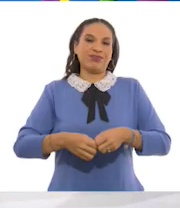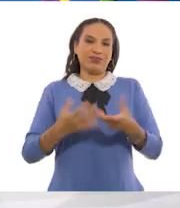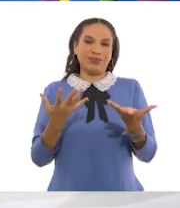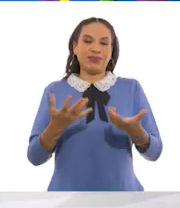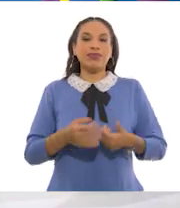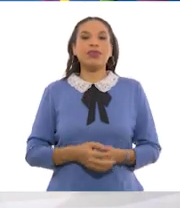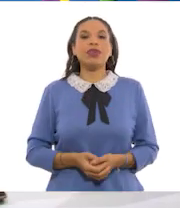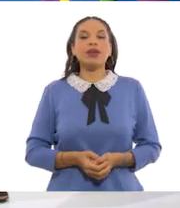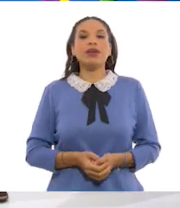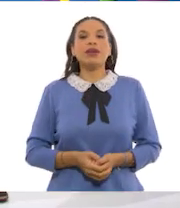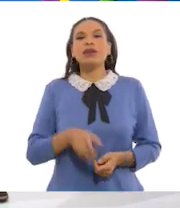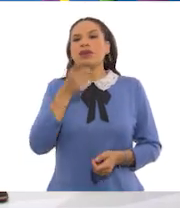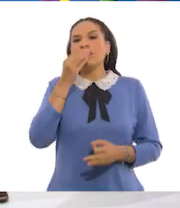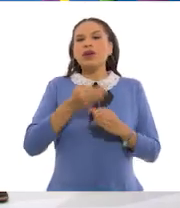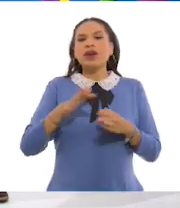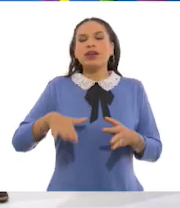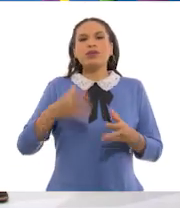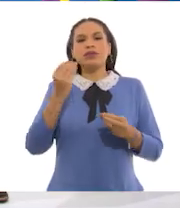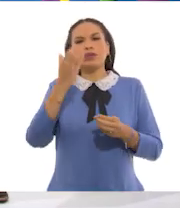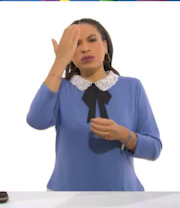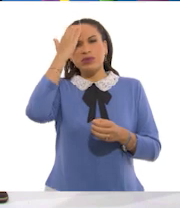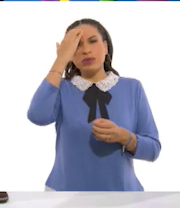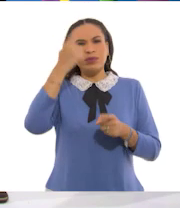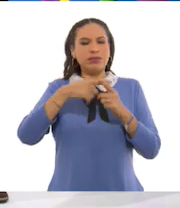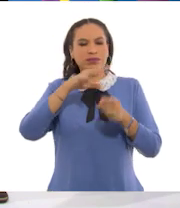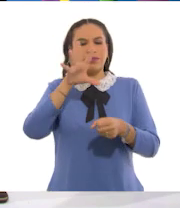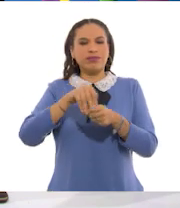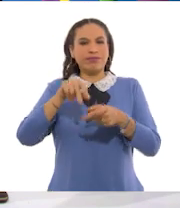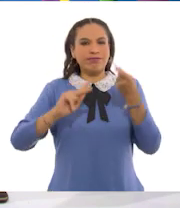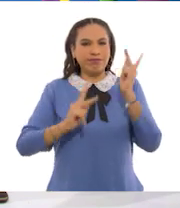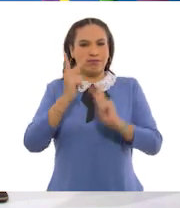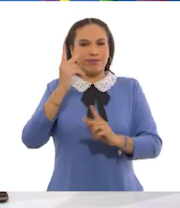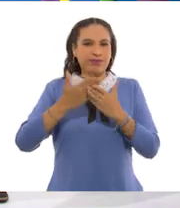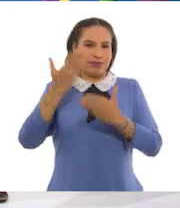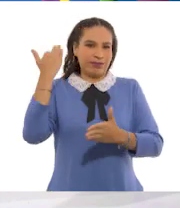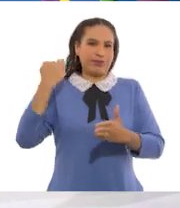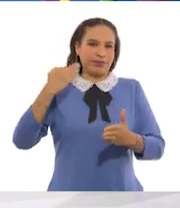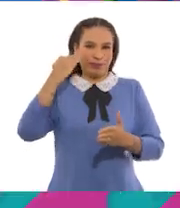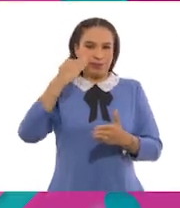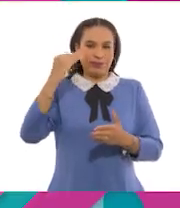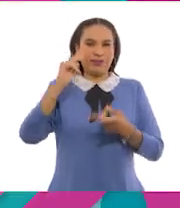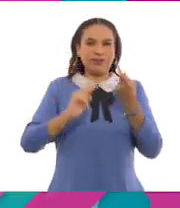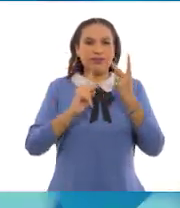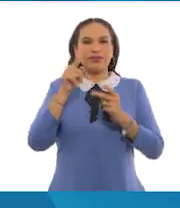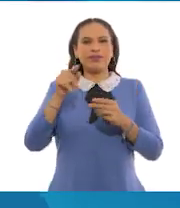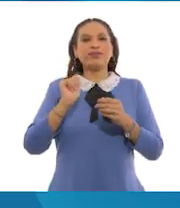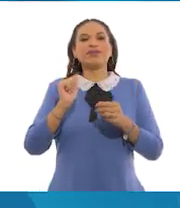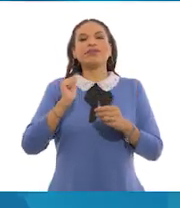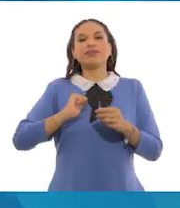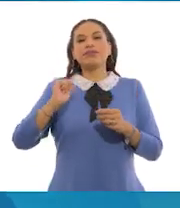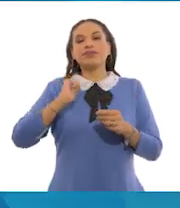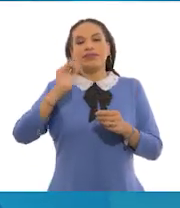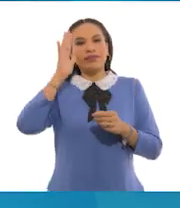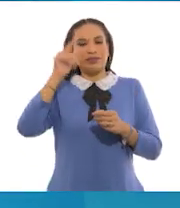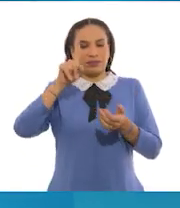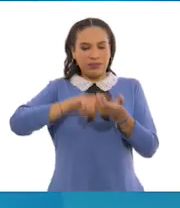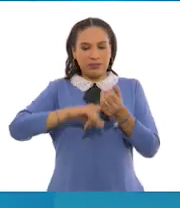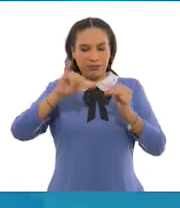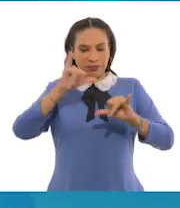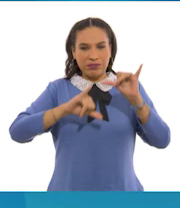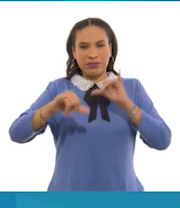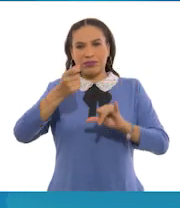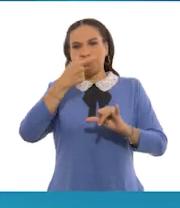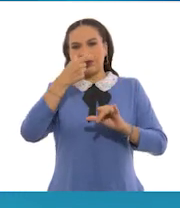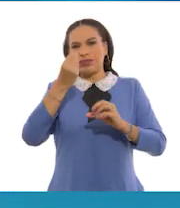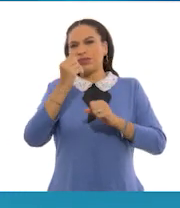Carlos. Como dices, muchos conocimientos sobre plantas que había en el periodo prehispánico siguieron vigentes dentro de la medicina durante